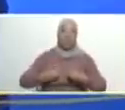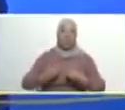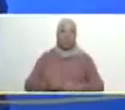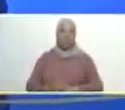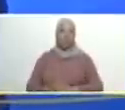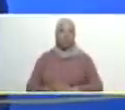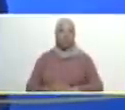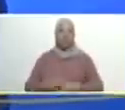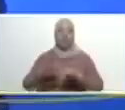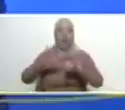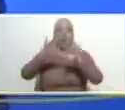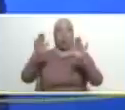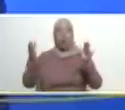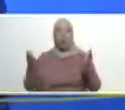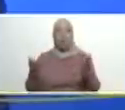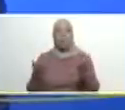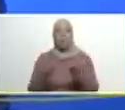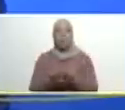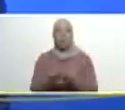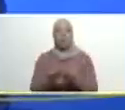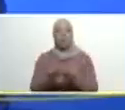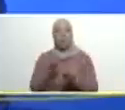Construir un mundo nuevo pasa por